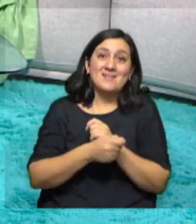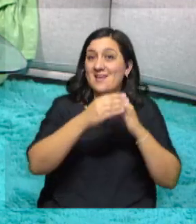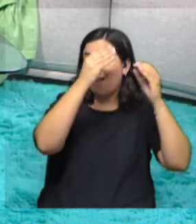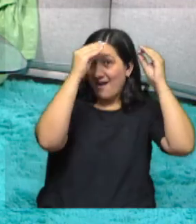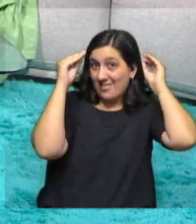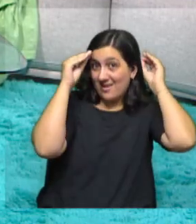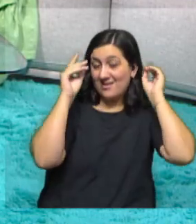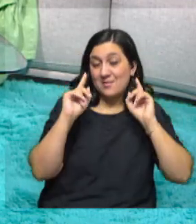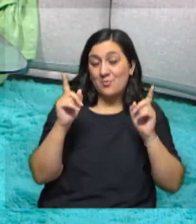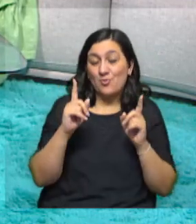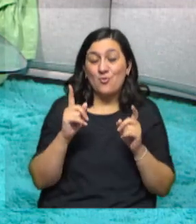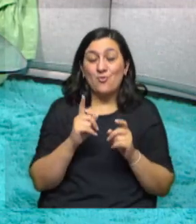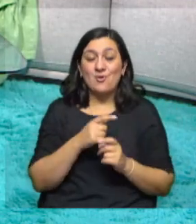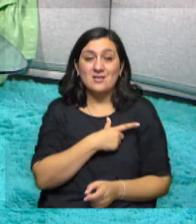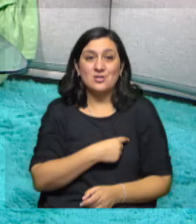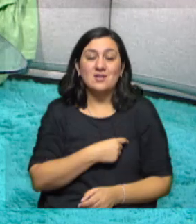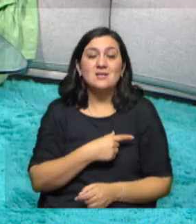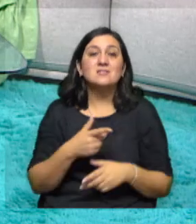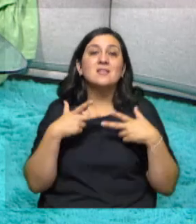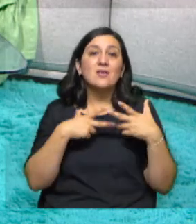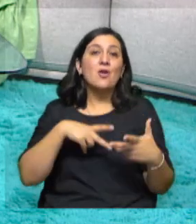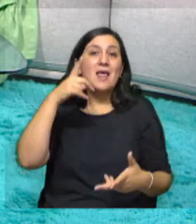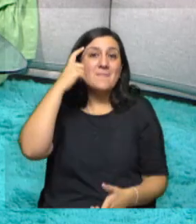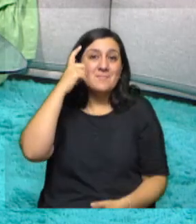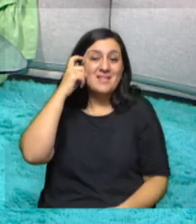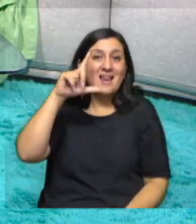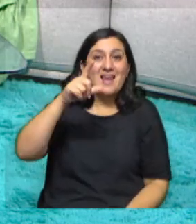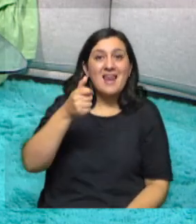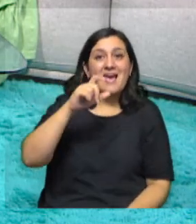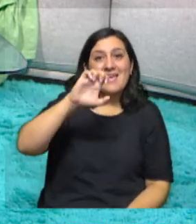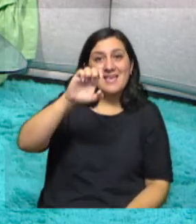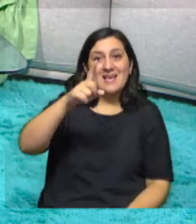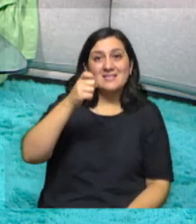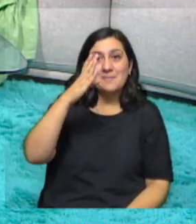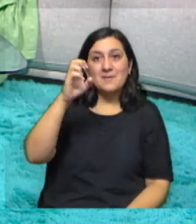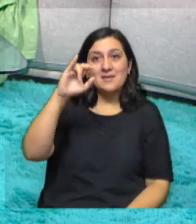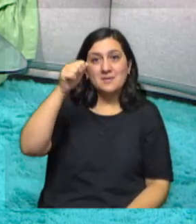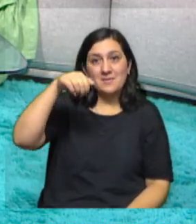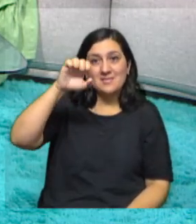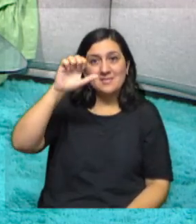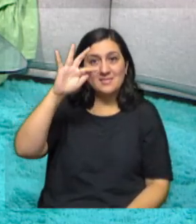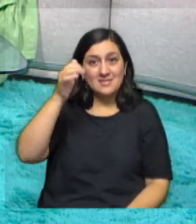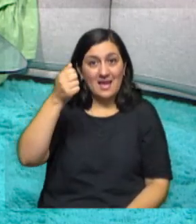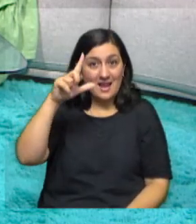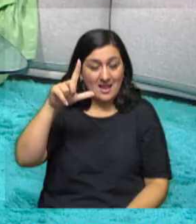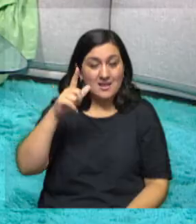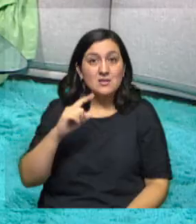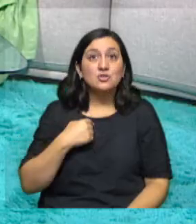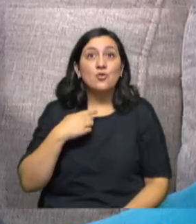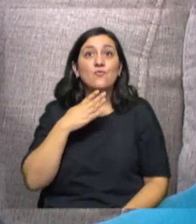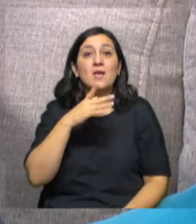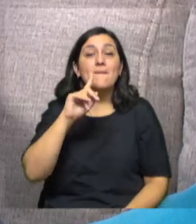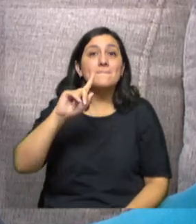si te decimos la experimental. Y la experimental fue una cosa increíble porque hice primer año y en primer año, en aquel momento,